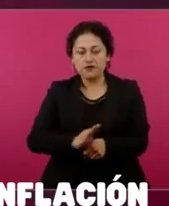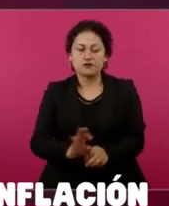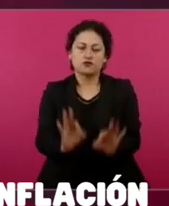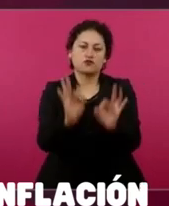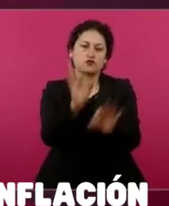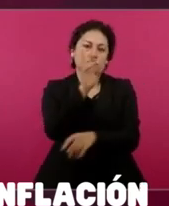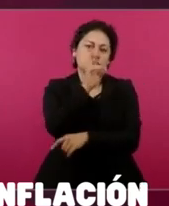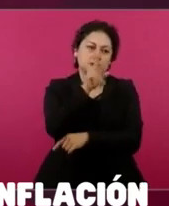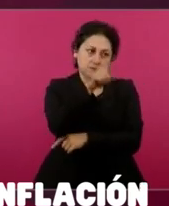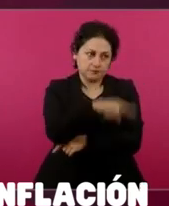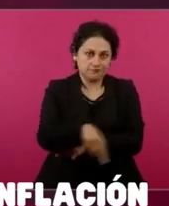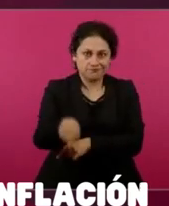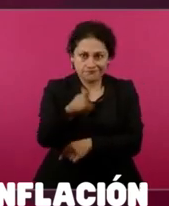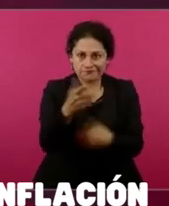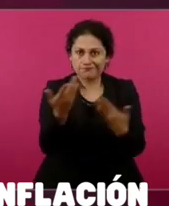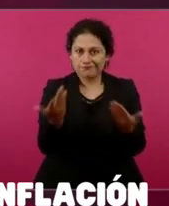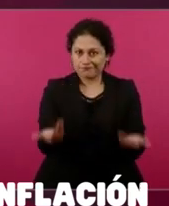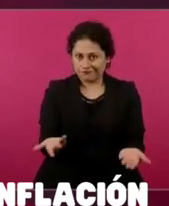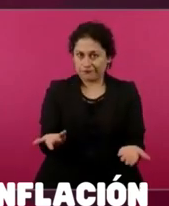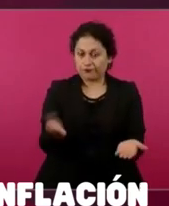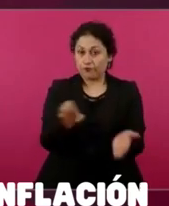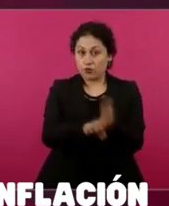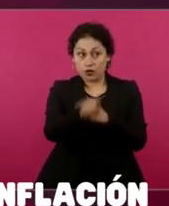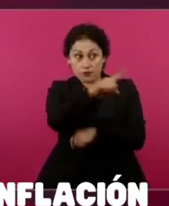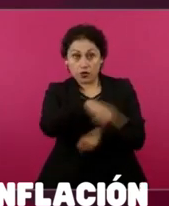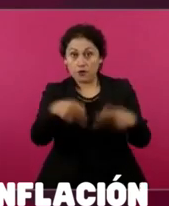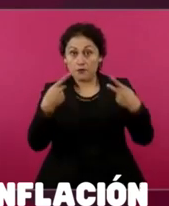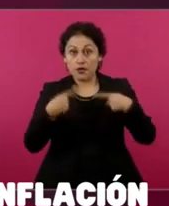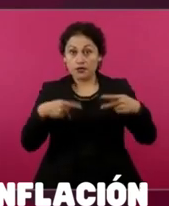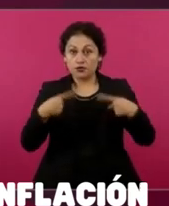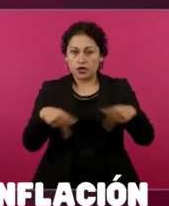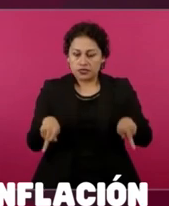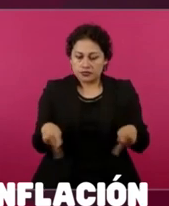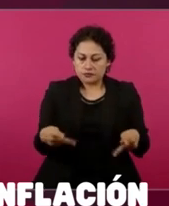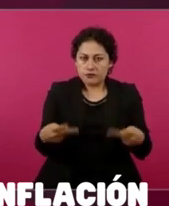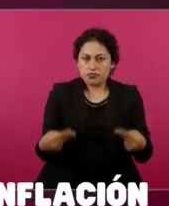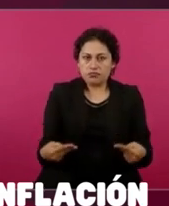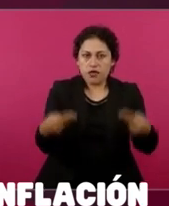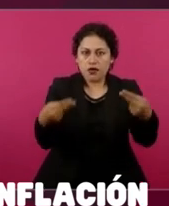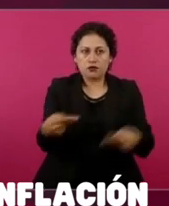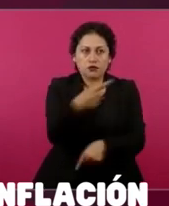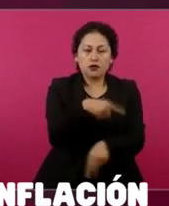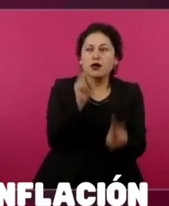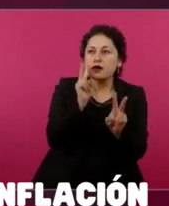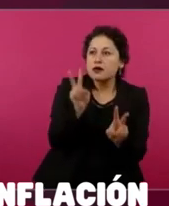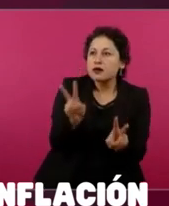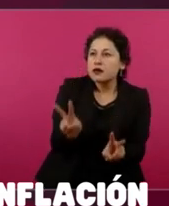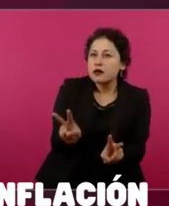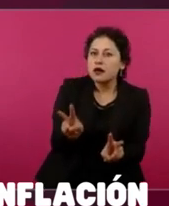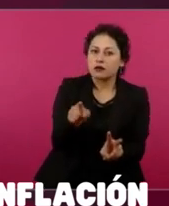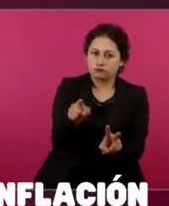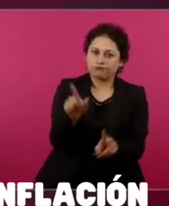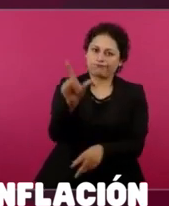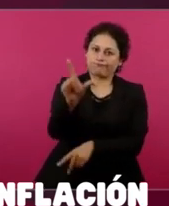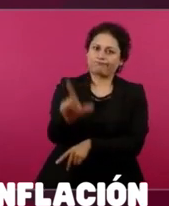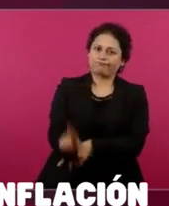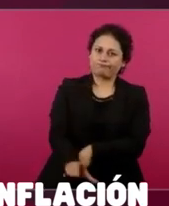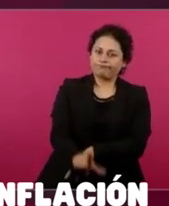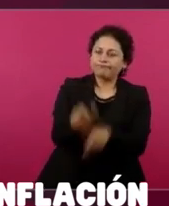comerciantes, y están al tanto de esta sección